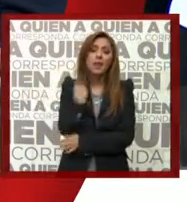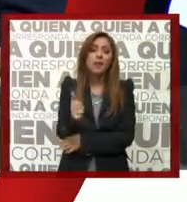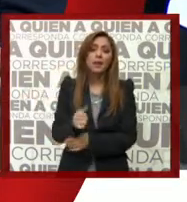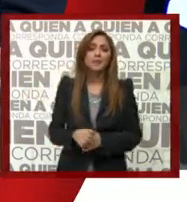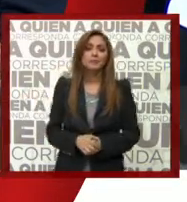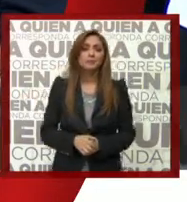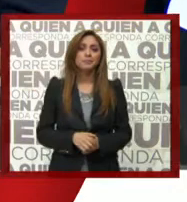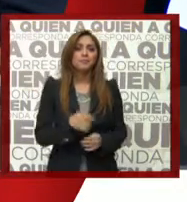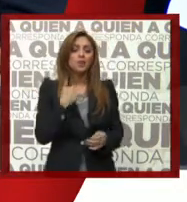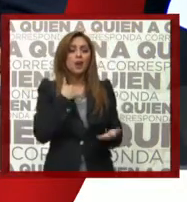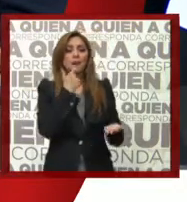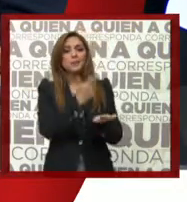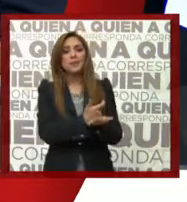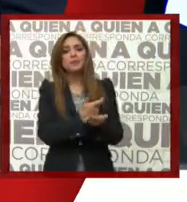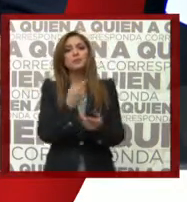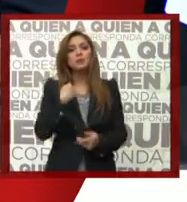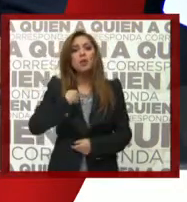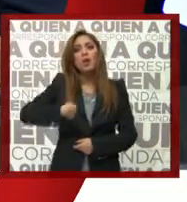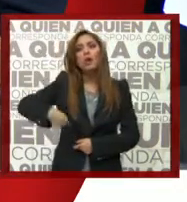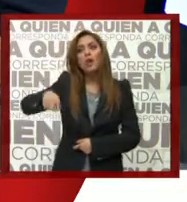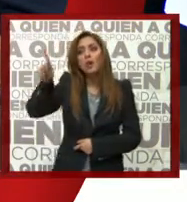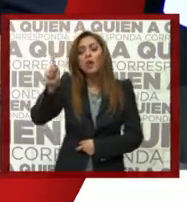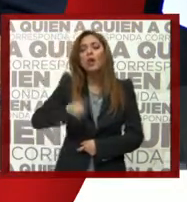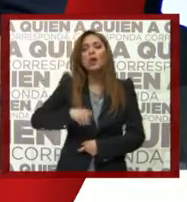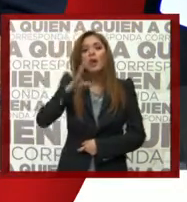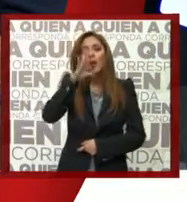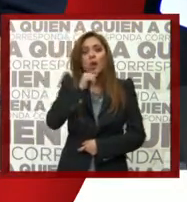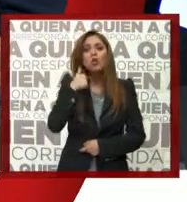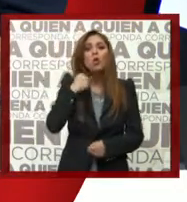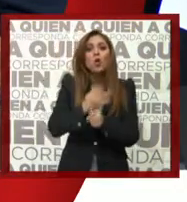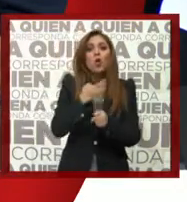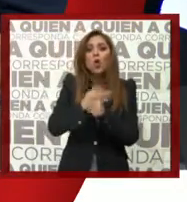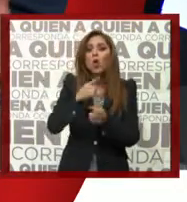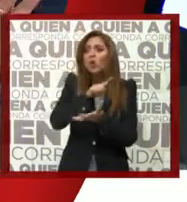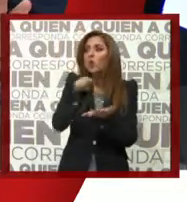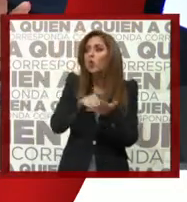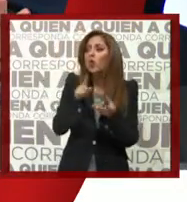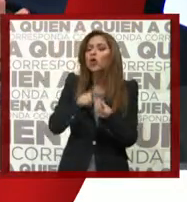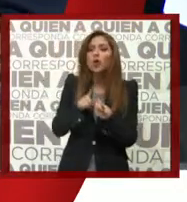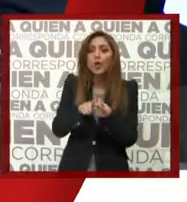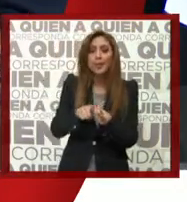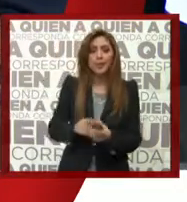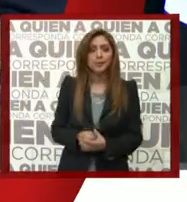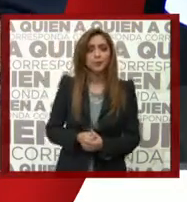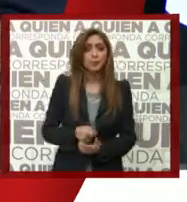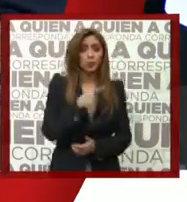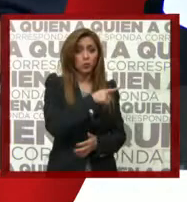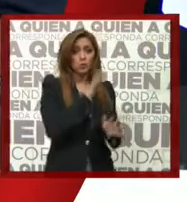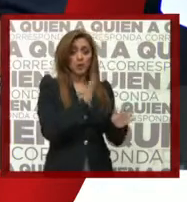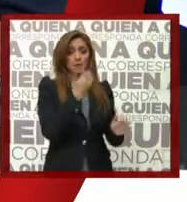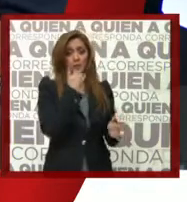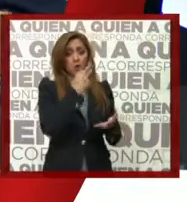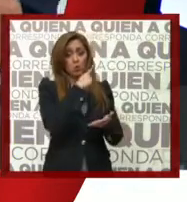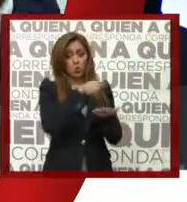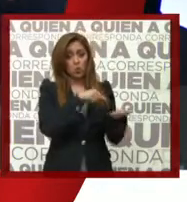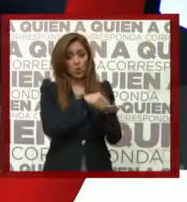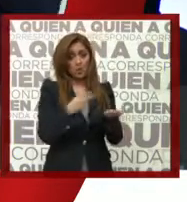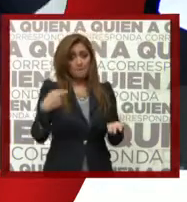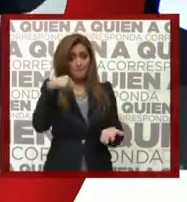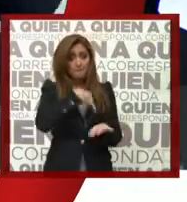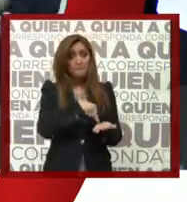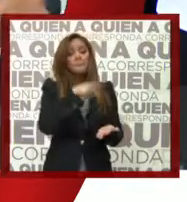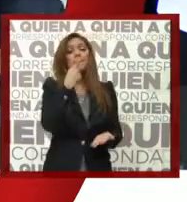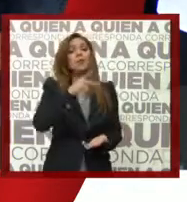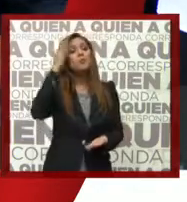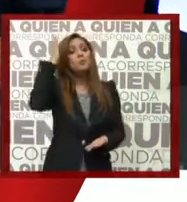cobró. Vueltas y vueltas y no hace nada. Yo ya no sé dónde ir, licenciado. Pues no ya sé llegaste a un lugar adecuado porque si a la que encabeza